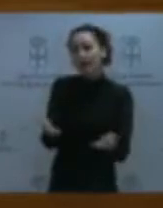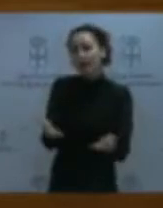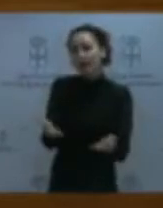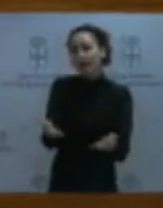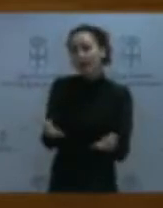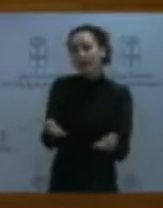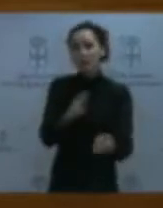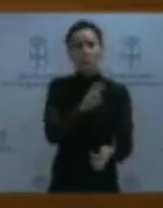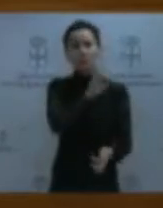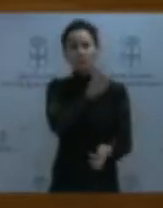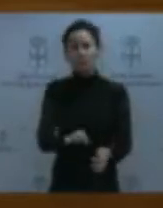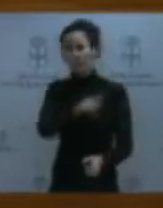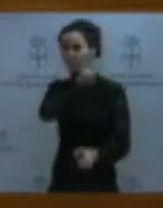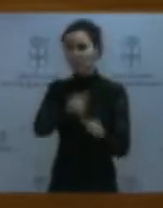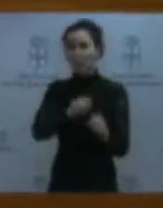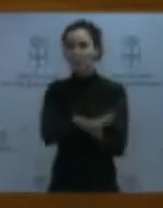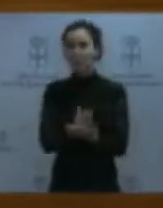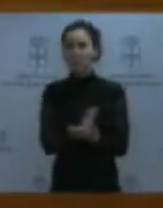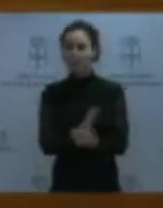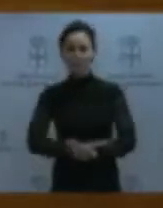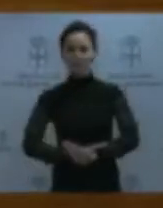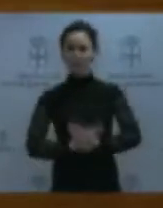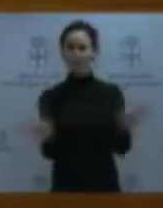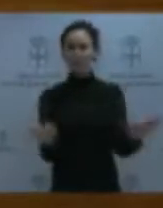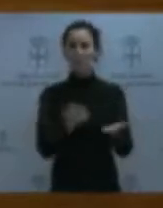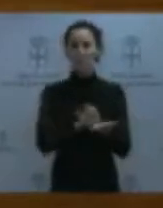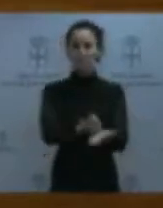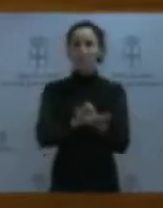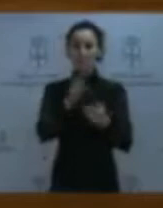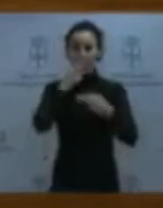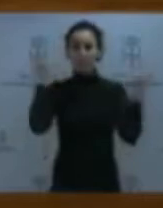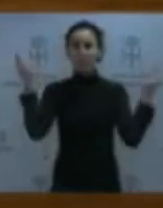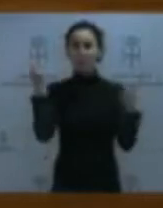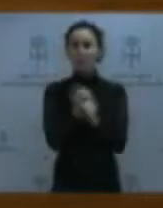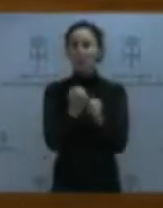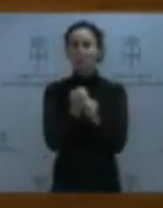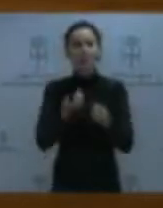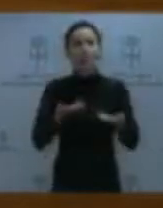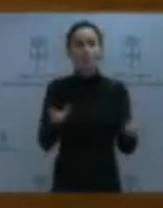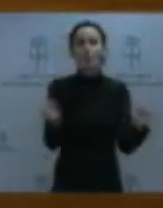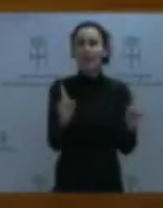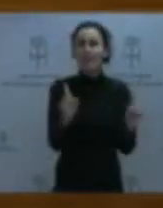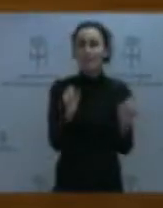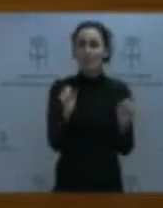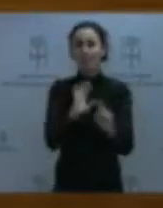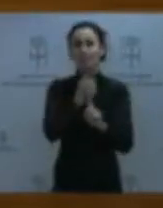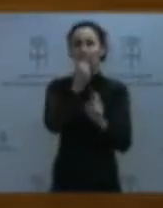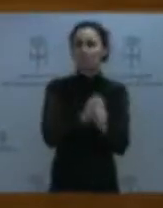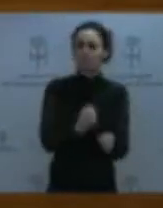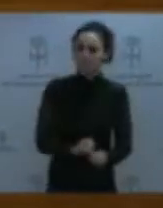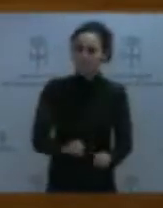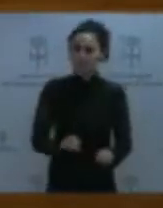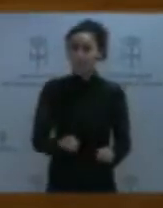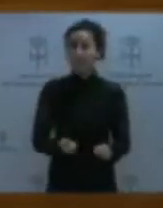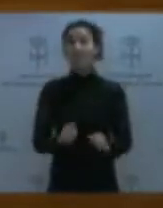participen en 2% de las intermediaciones. Es decir, tenemos unos servicios públicos de empleo que no ayudan a encontrar empleo. Pero más importante todavía, y esta es la